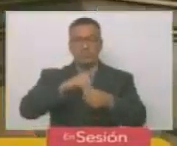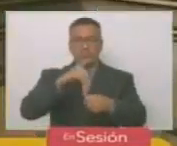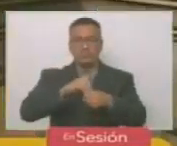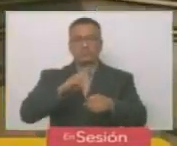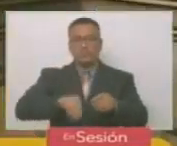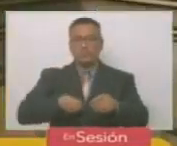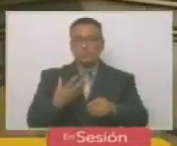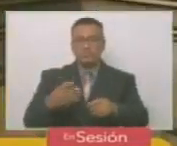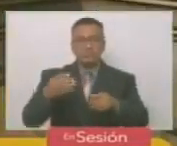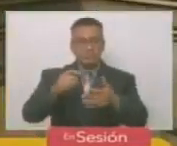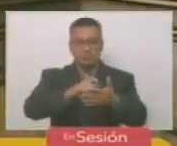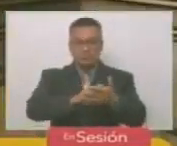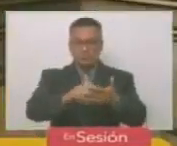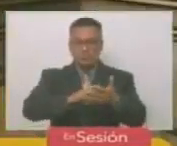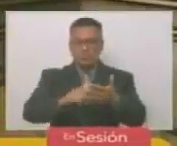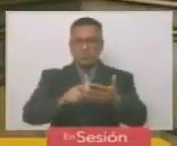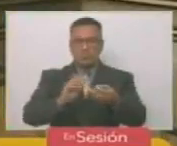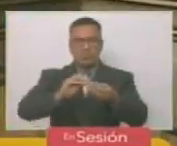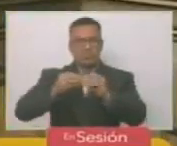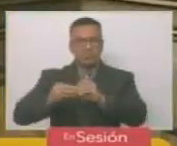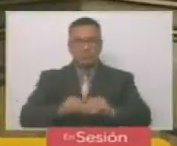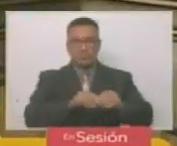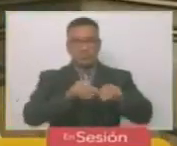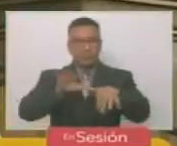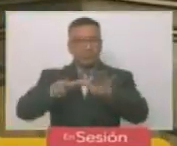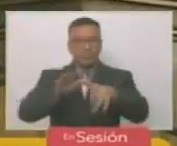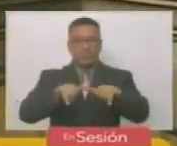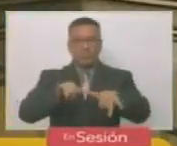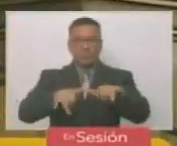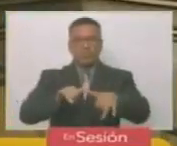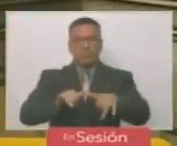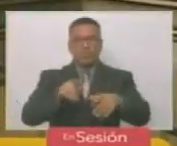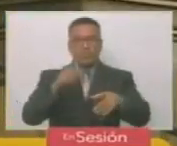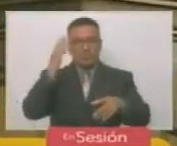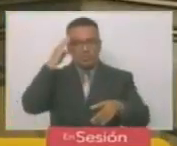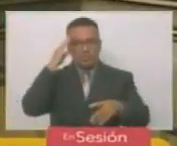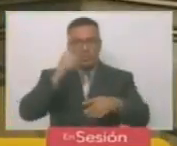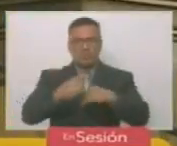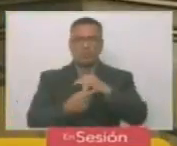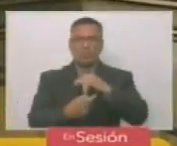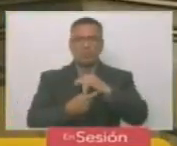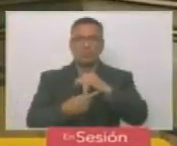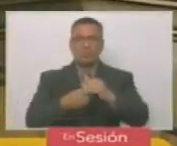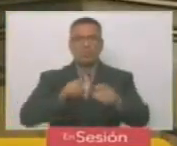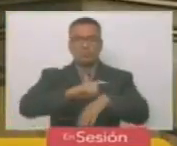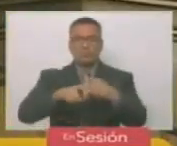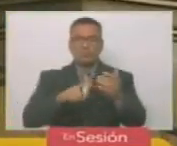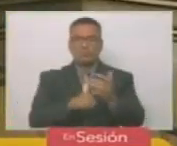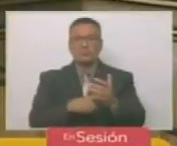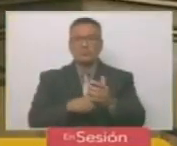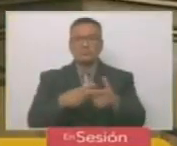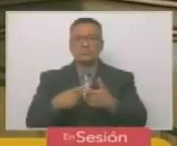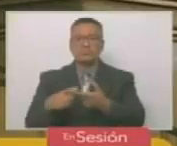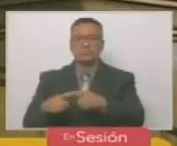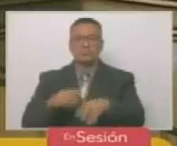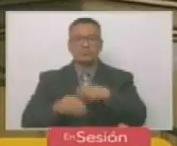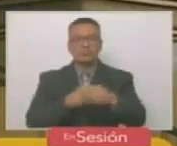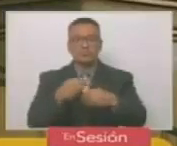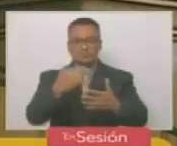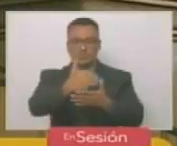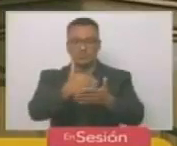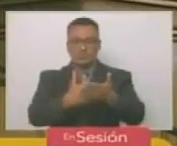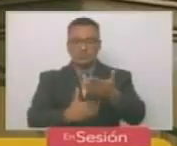puedan obtener a través de herramientas tecnológicas para su identificación plena; 21, las demás establecidas en la Constitución